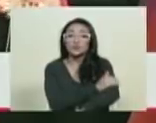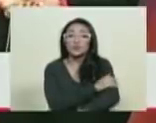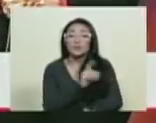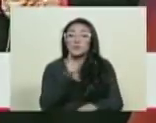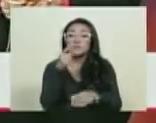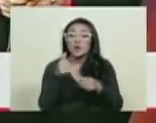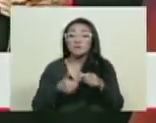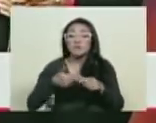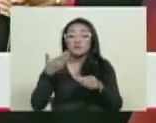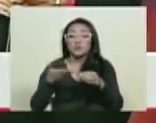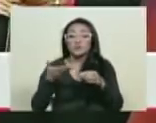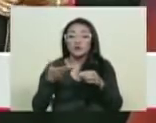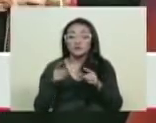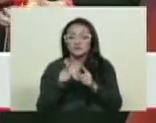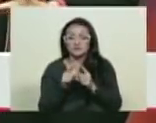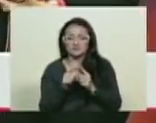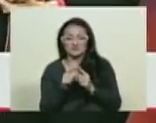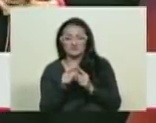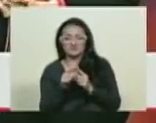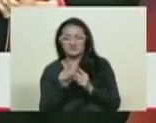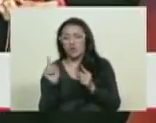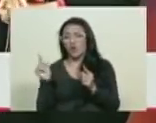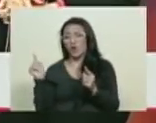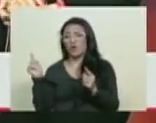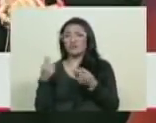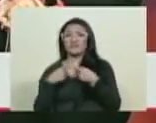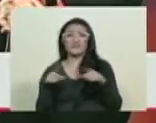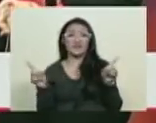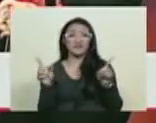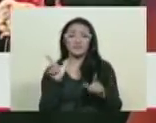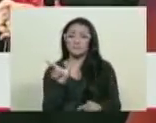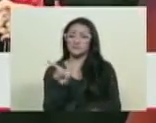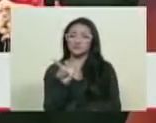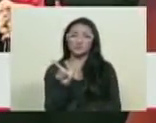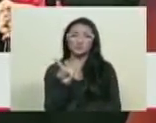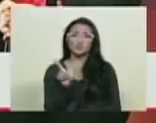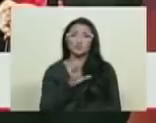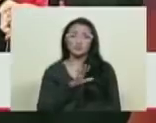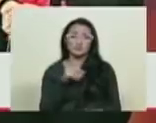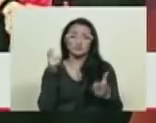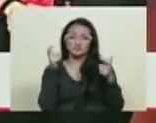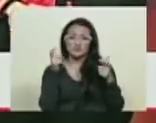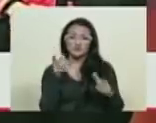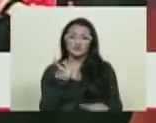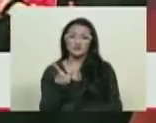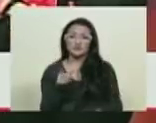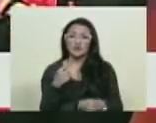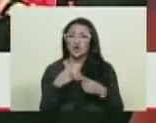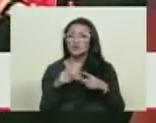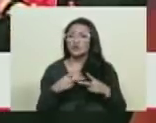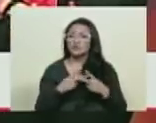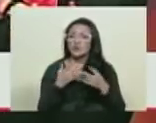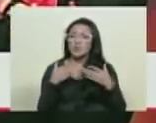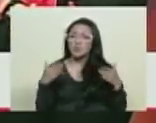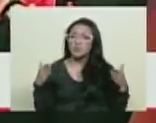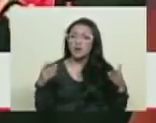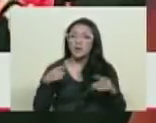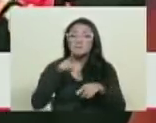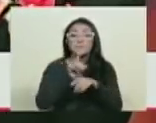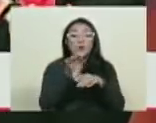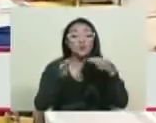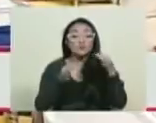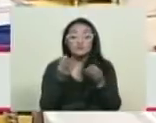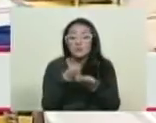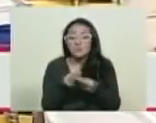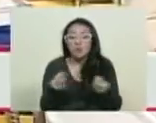muy lejos del peso del partido socialista unido a venezuela los demás partidos voluntad popular primero justicia han desaparecido del